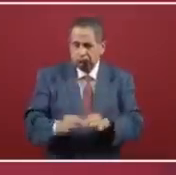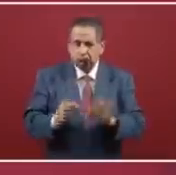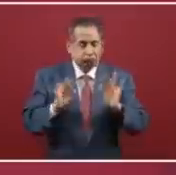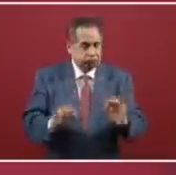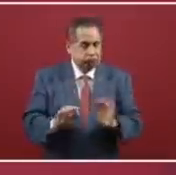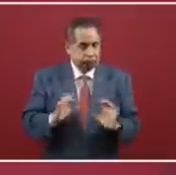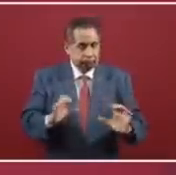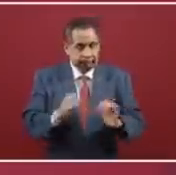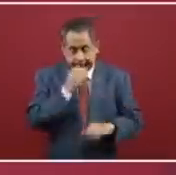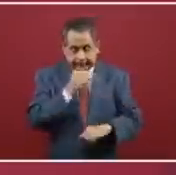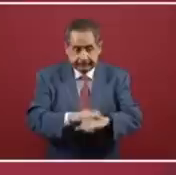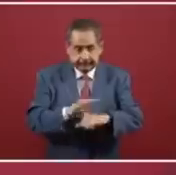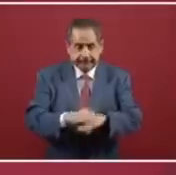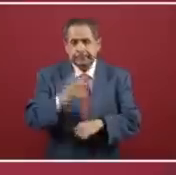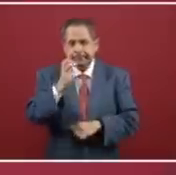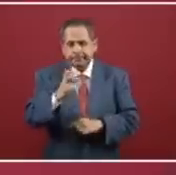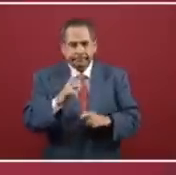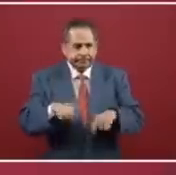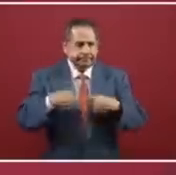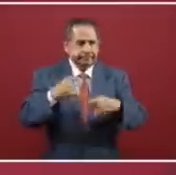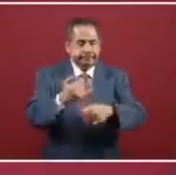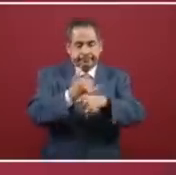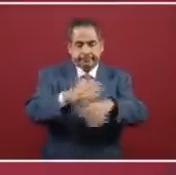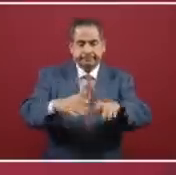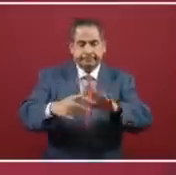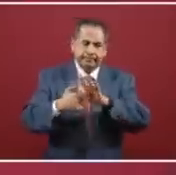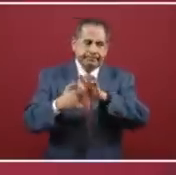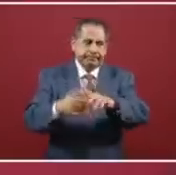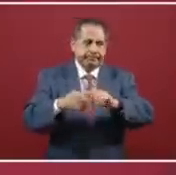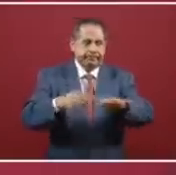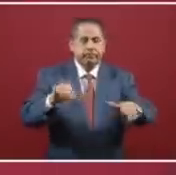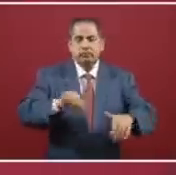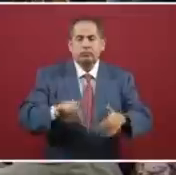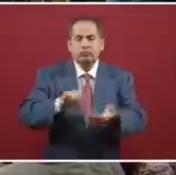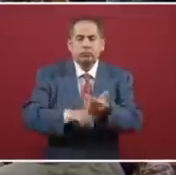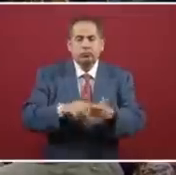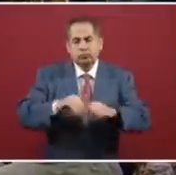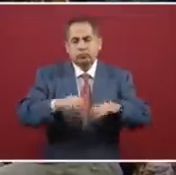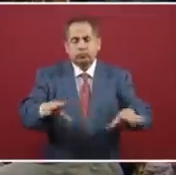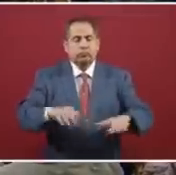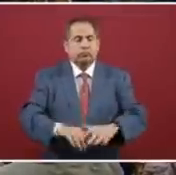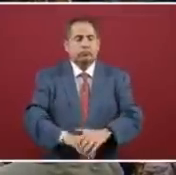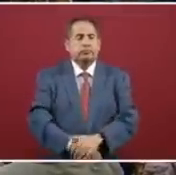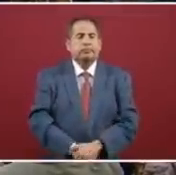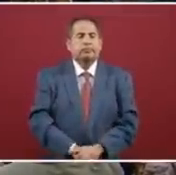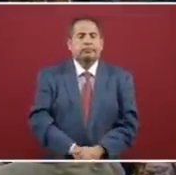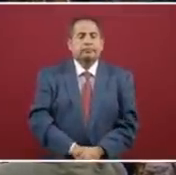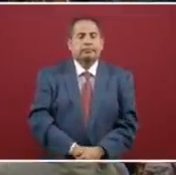y por eso vamos a entregarles toda la información el día de hoy